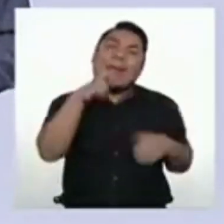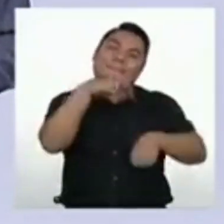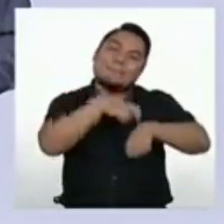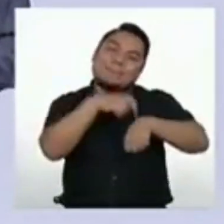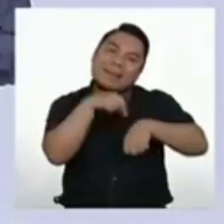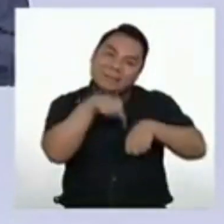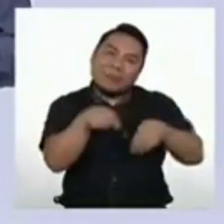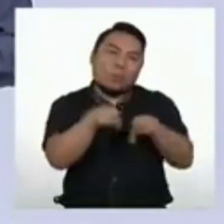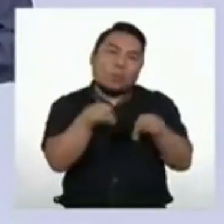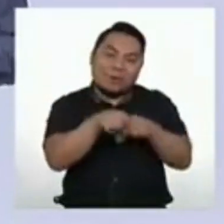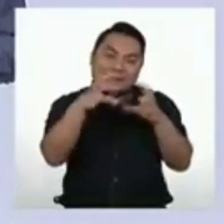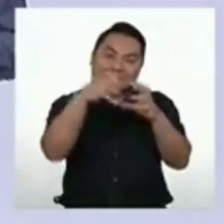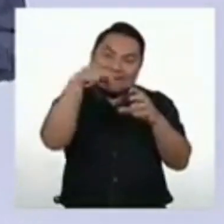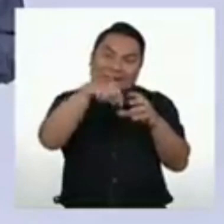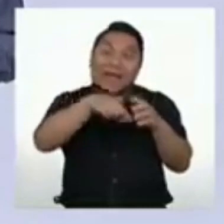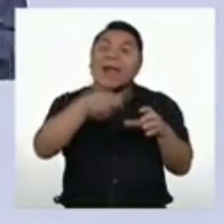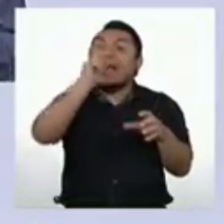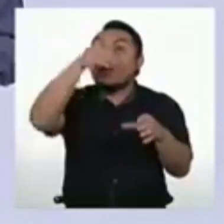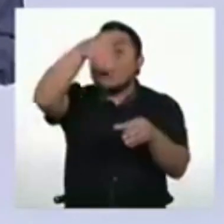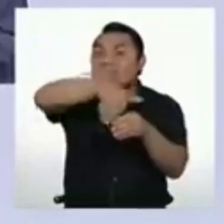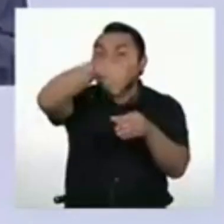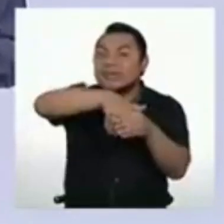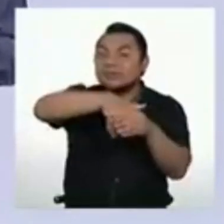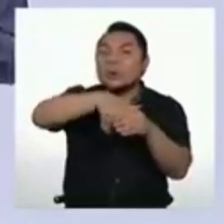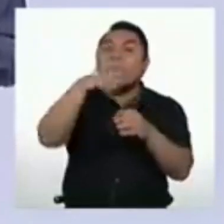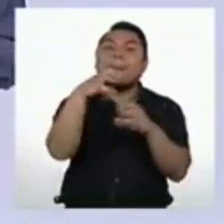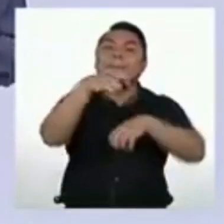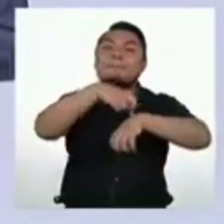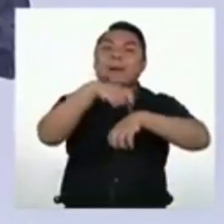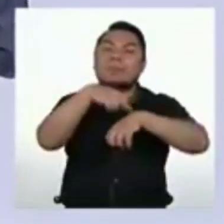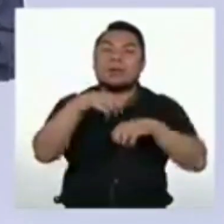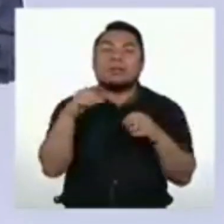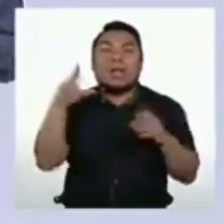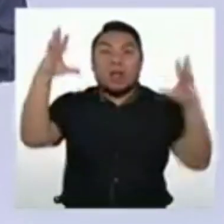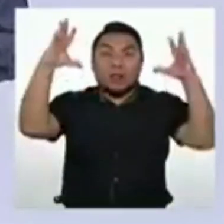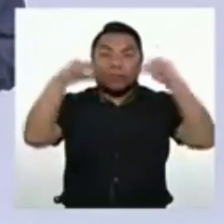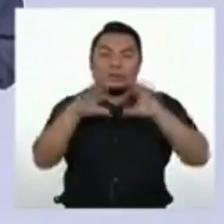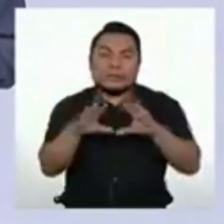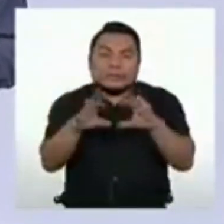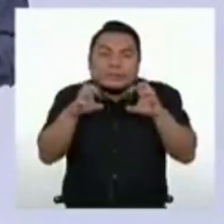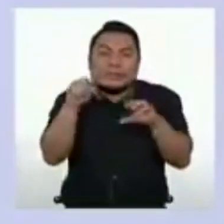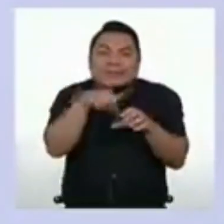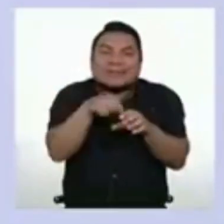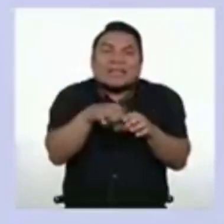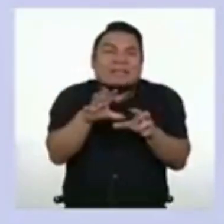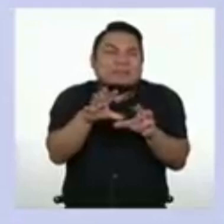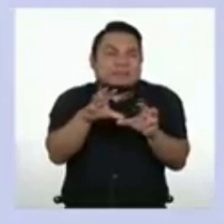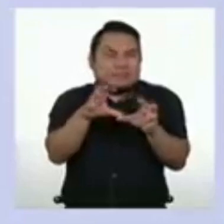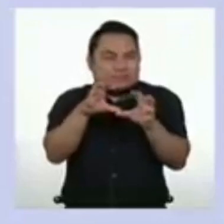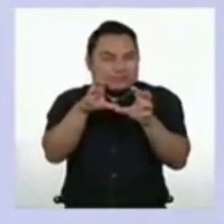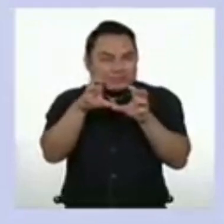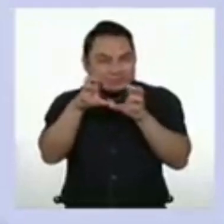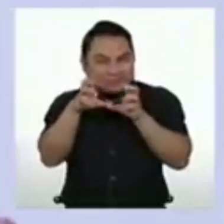papa. El agua dentro de las papas expuestas al frío de la noche empieza a congelarse y a